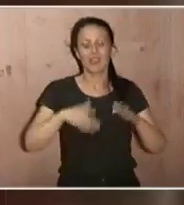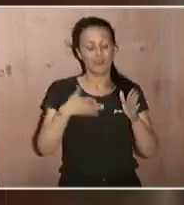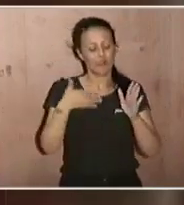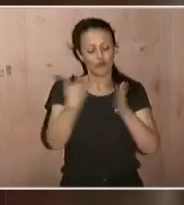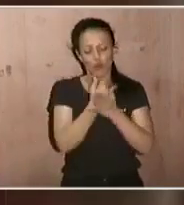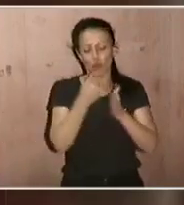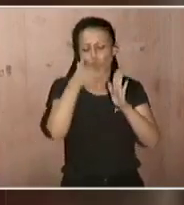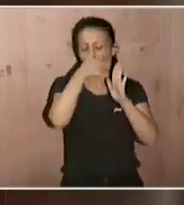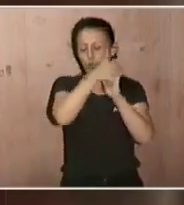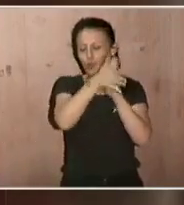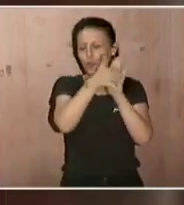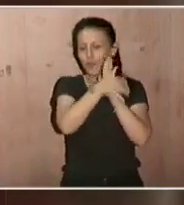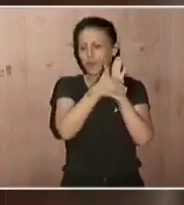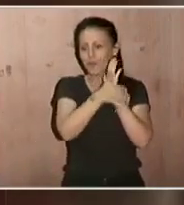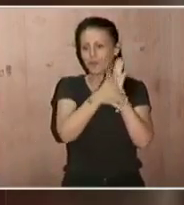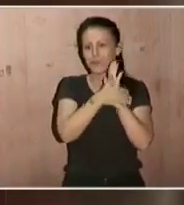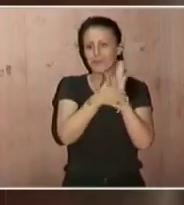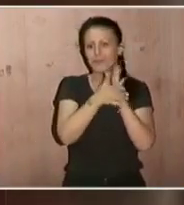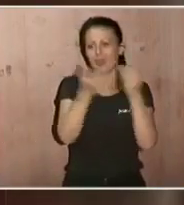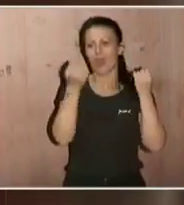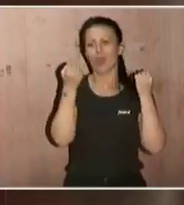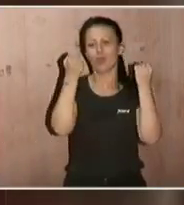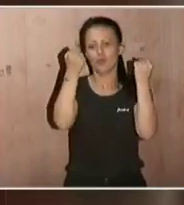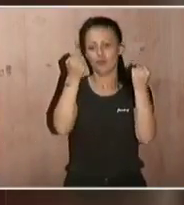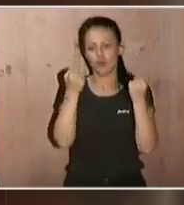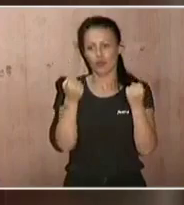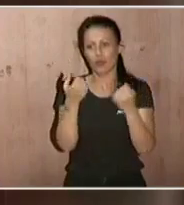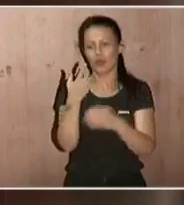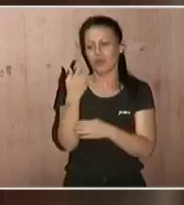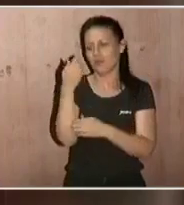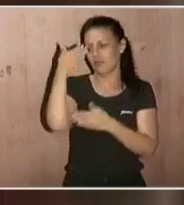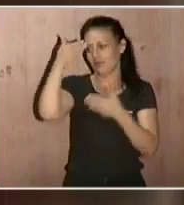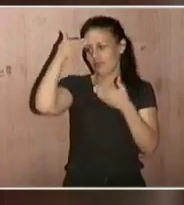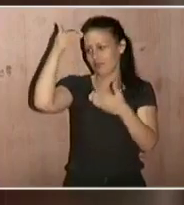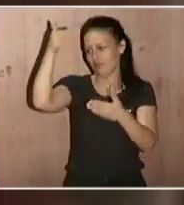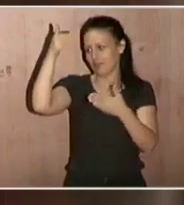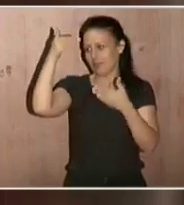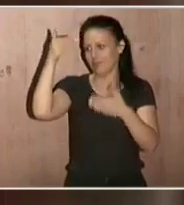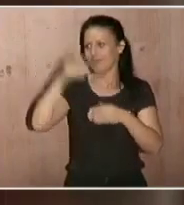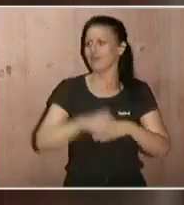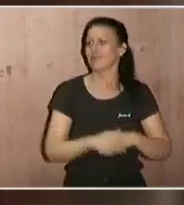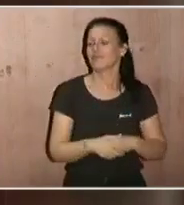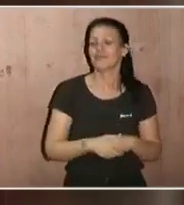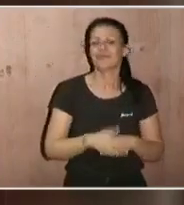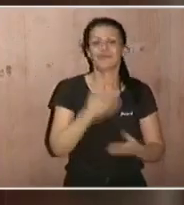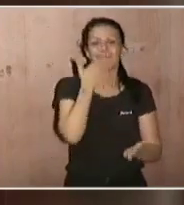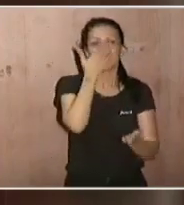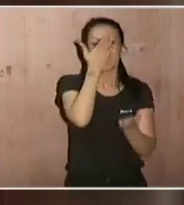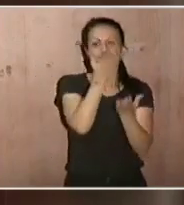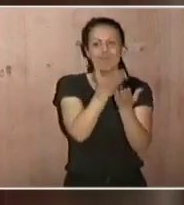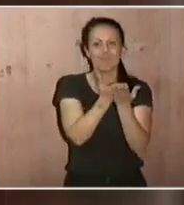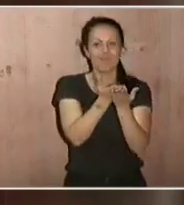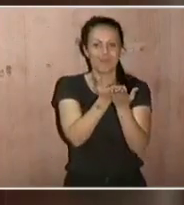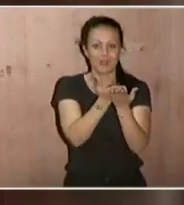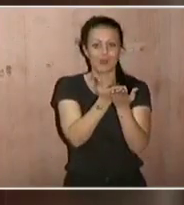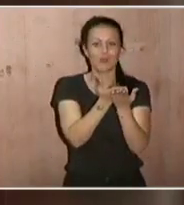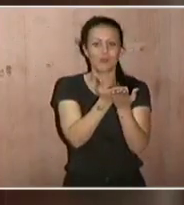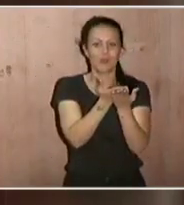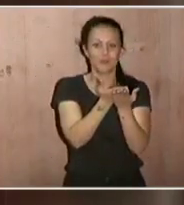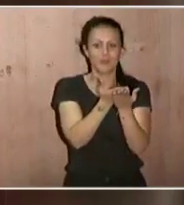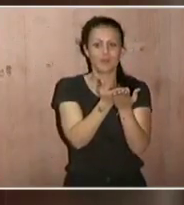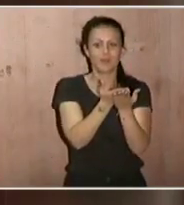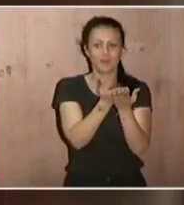hechos, dignísimas autoridades y claustrales, solicito con toda consideración